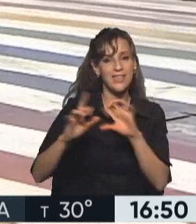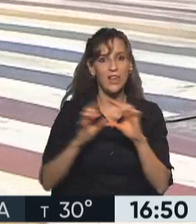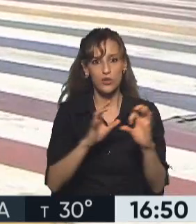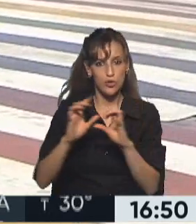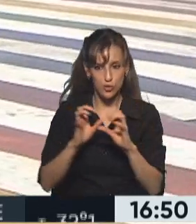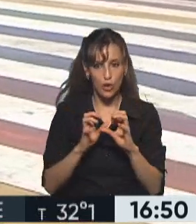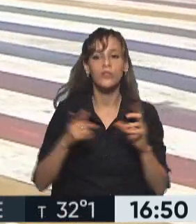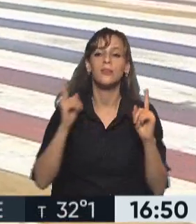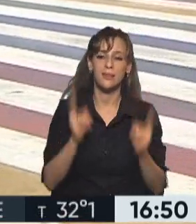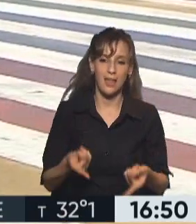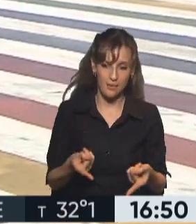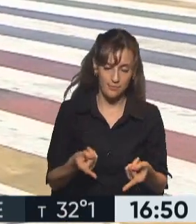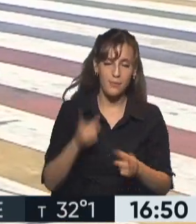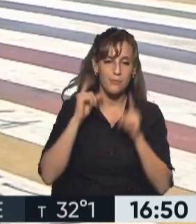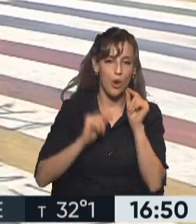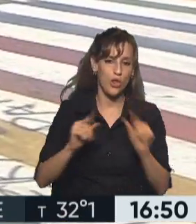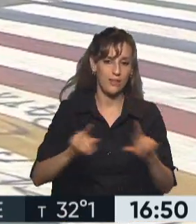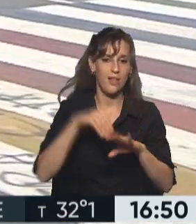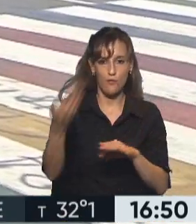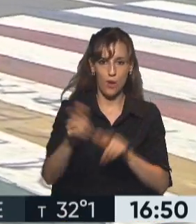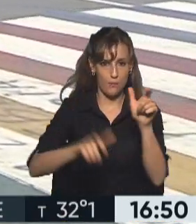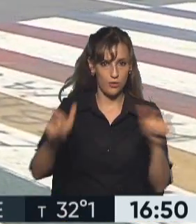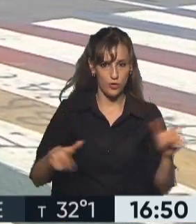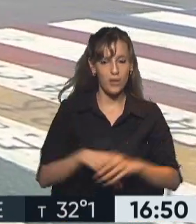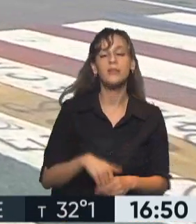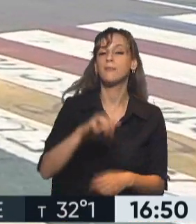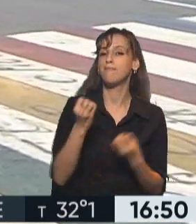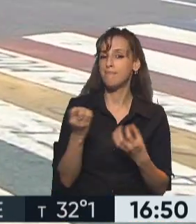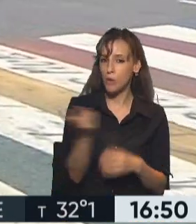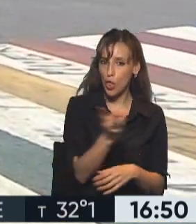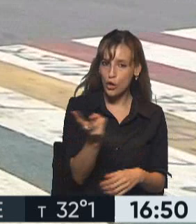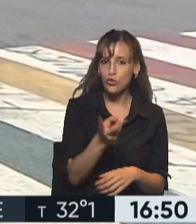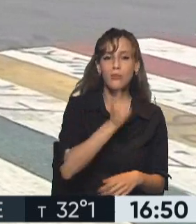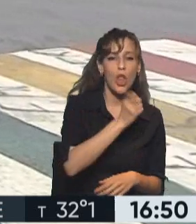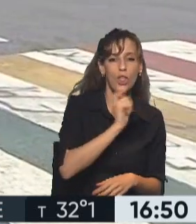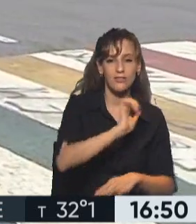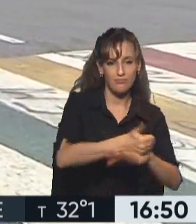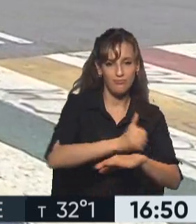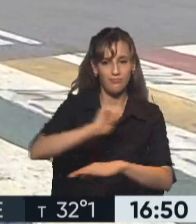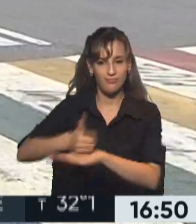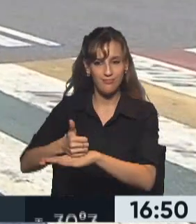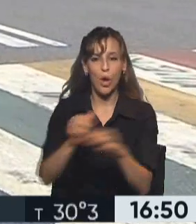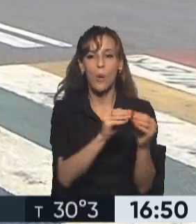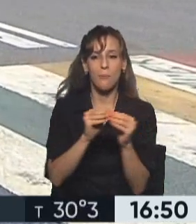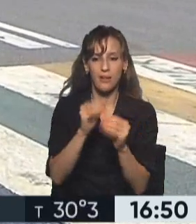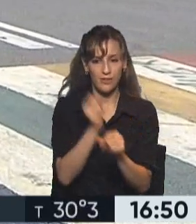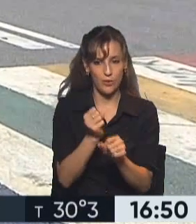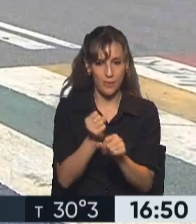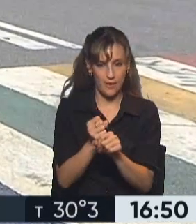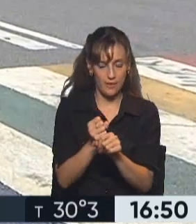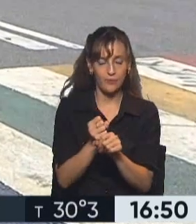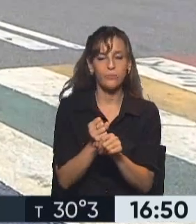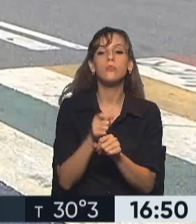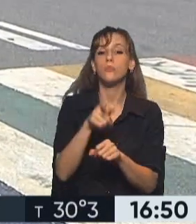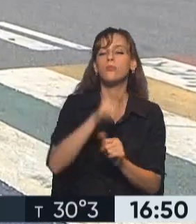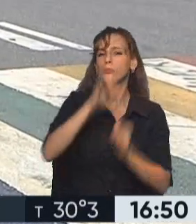así también de las manifestaciones afuera. Bien, Magalí, bien, Gastón, nuestros periodistas, nuestros compañeros que están trabajando en el lugar, dándote